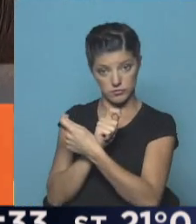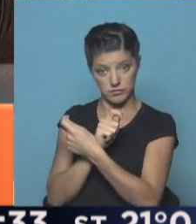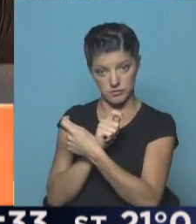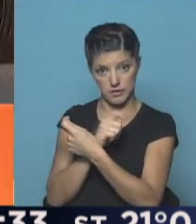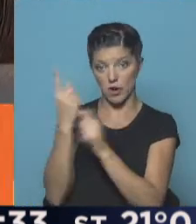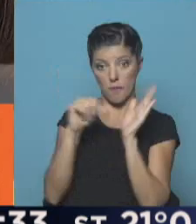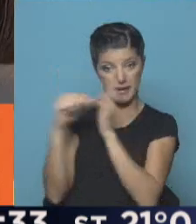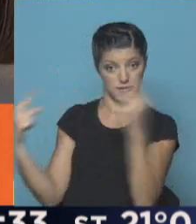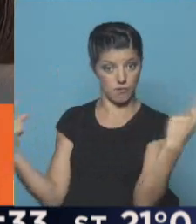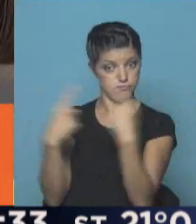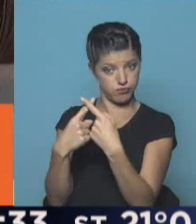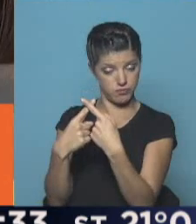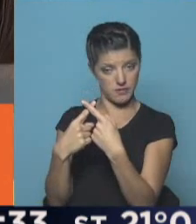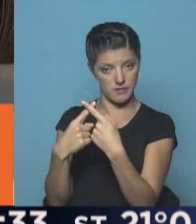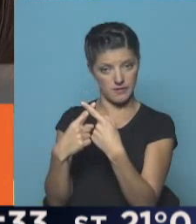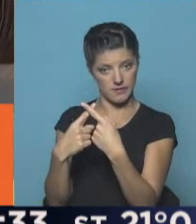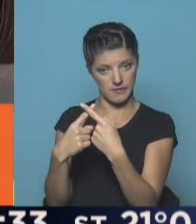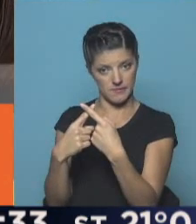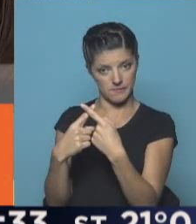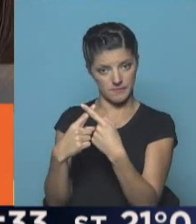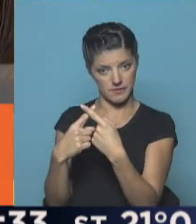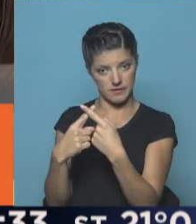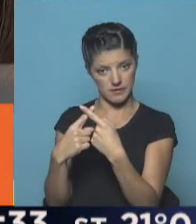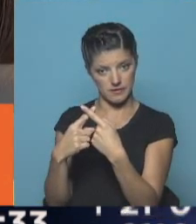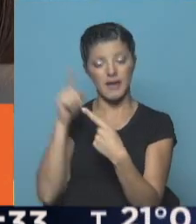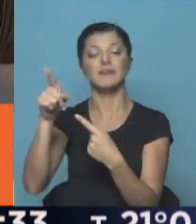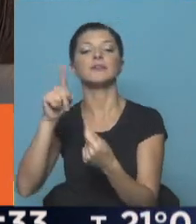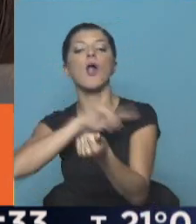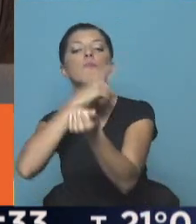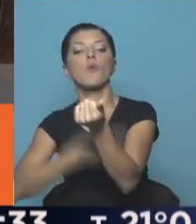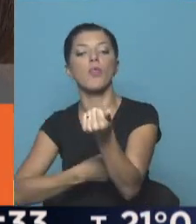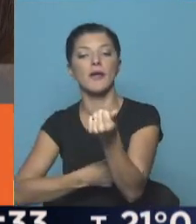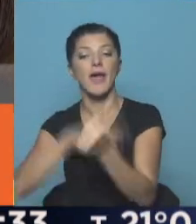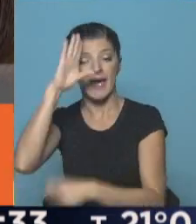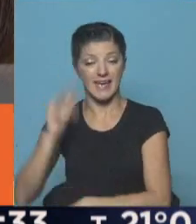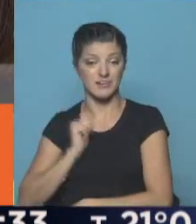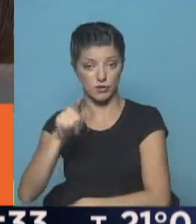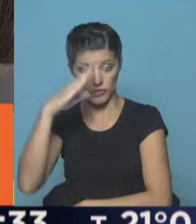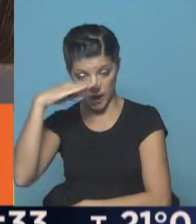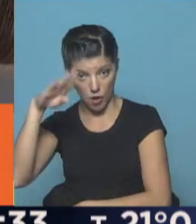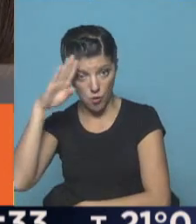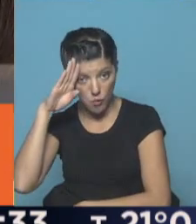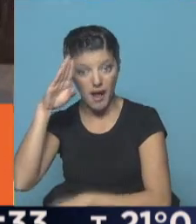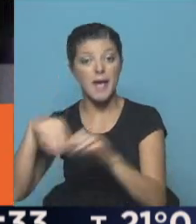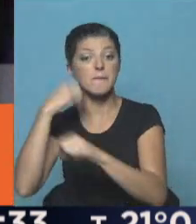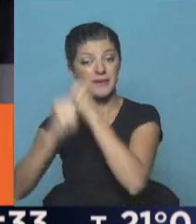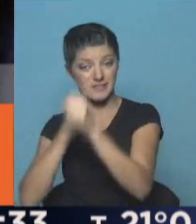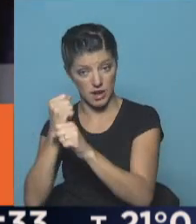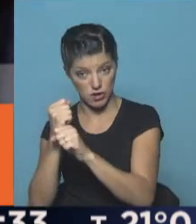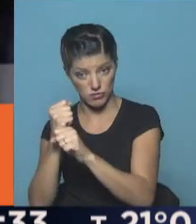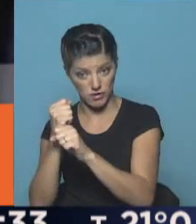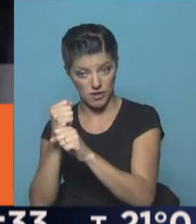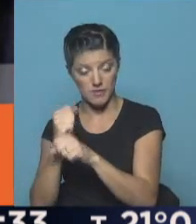dos países, es el poder que ha asumido el ejército, las Fuerzas Armadas cubanas, como empresarios.